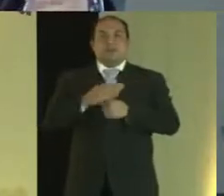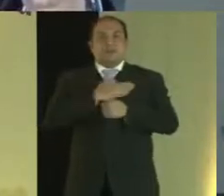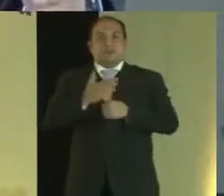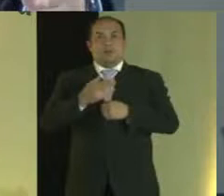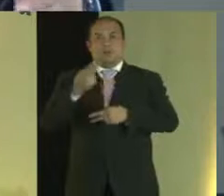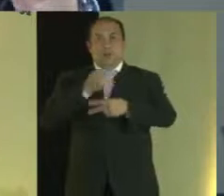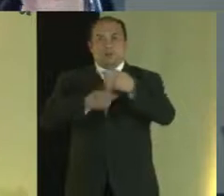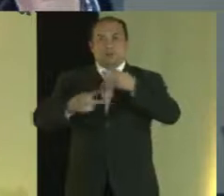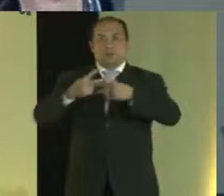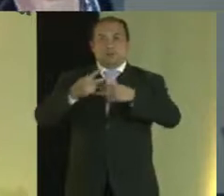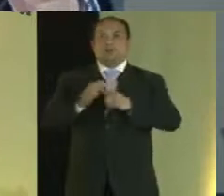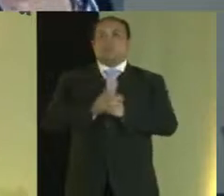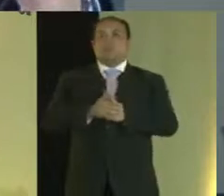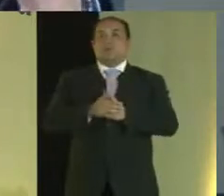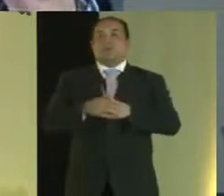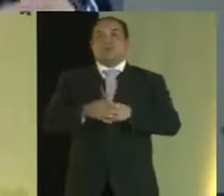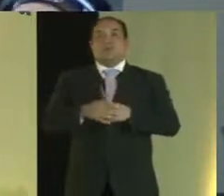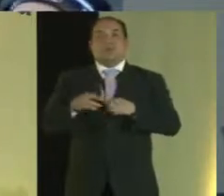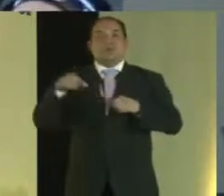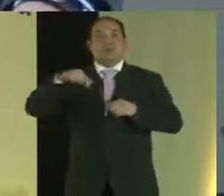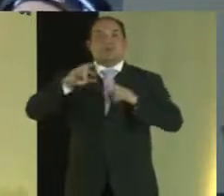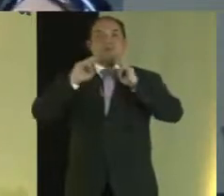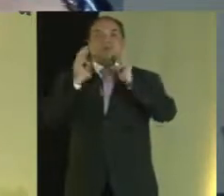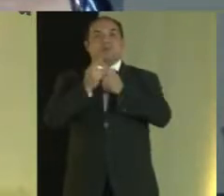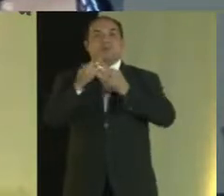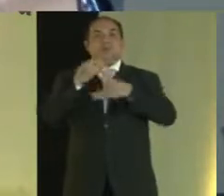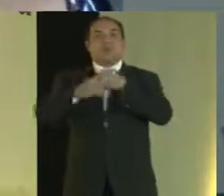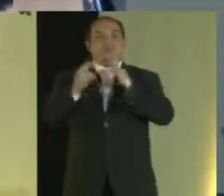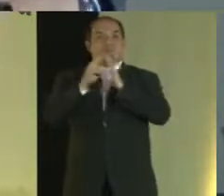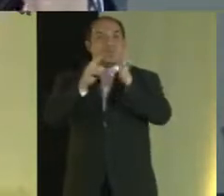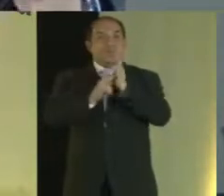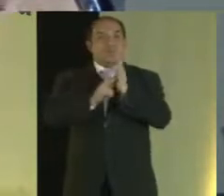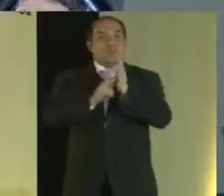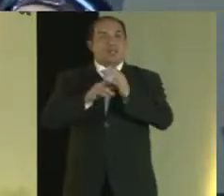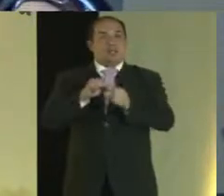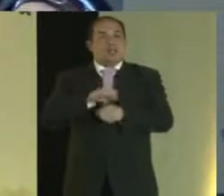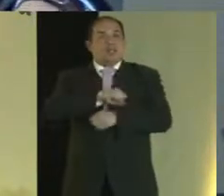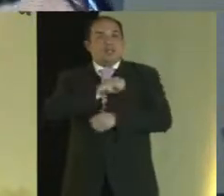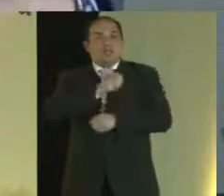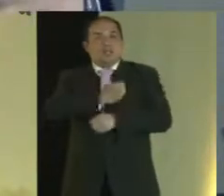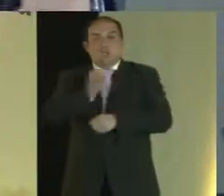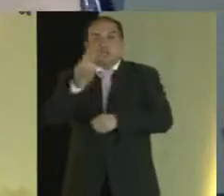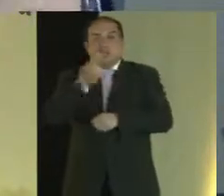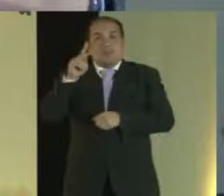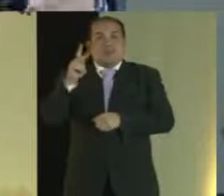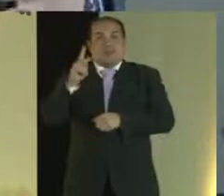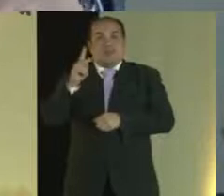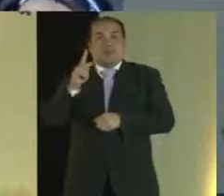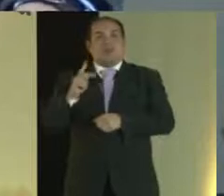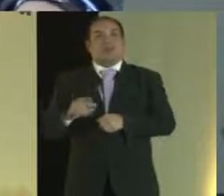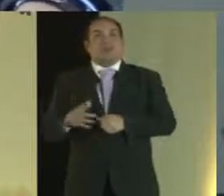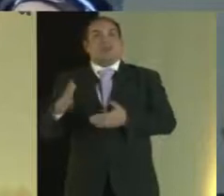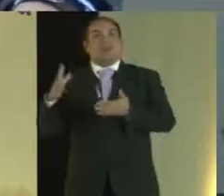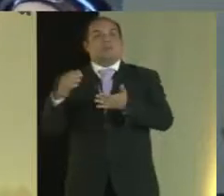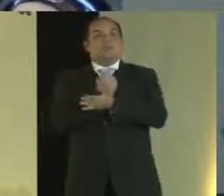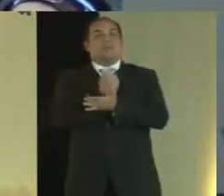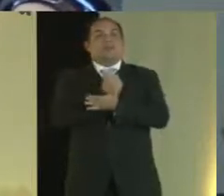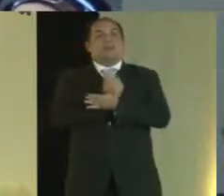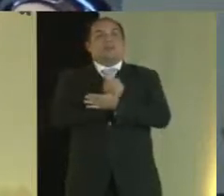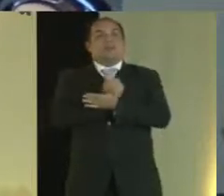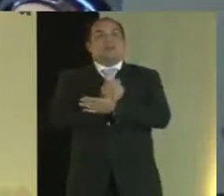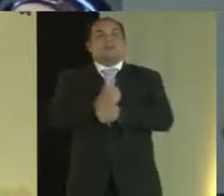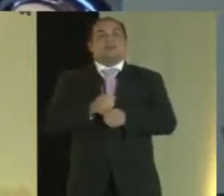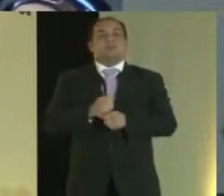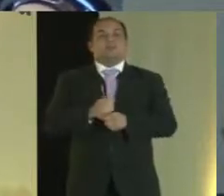que estamos aquí reunidos con todas las medidas de higiene necesarias, pero que estamos derrotando y superando esta situación